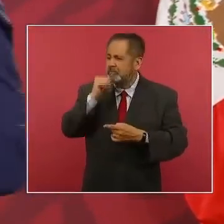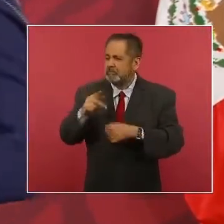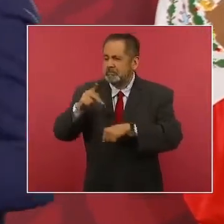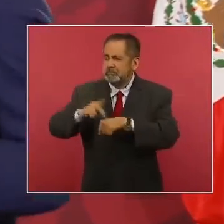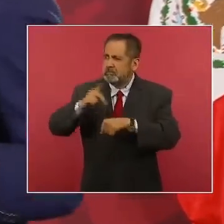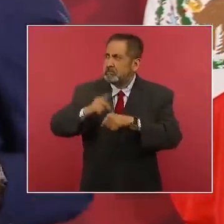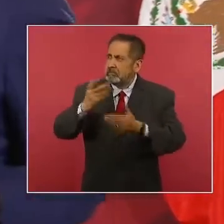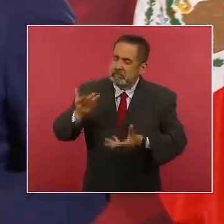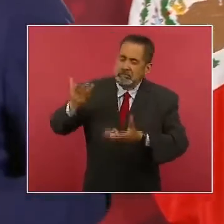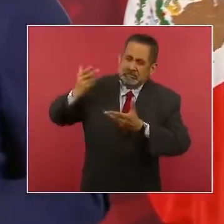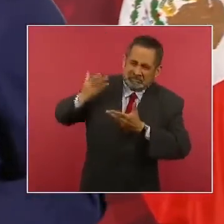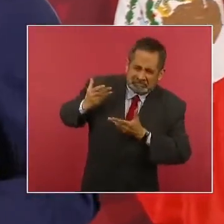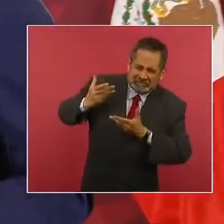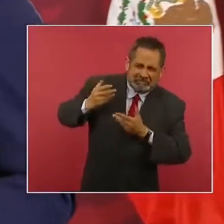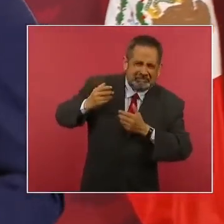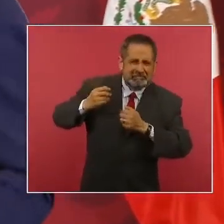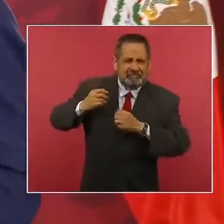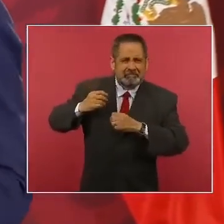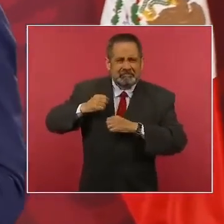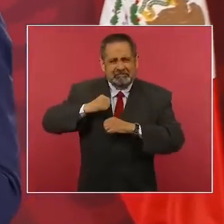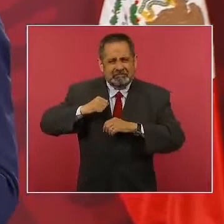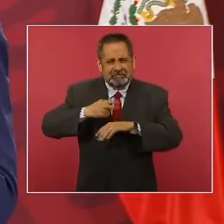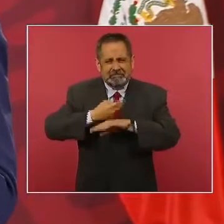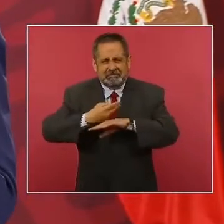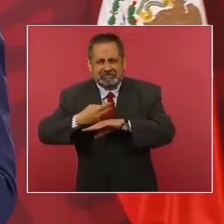una losa de esas dimensiones.